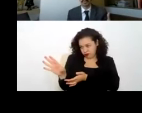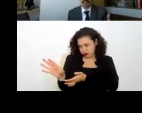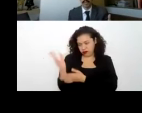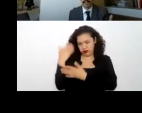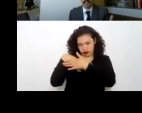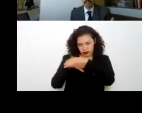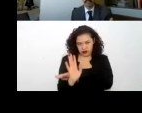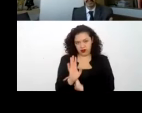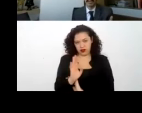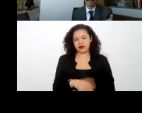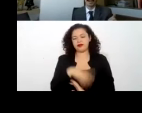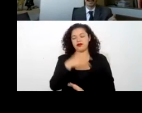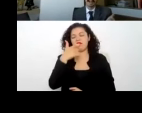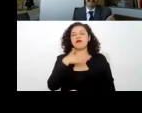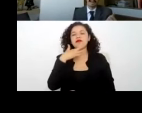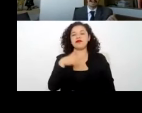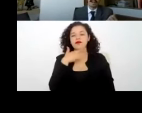esos recursos ilícitos